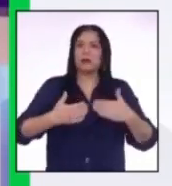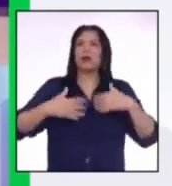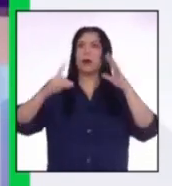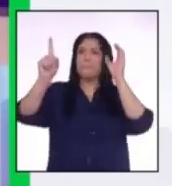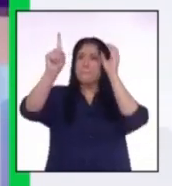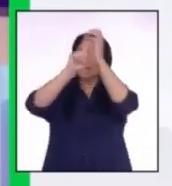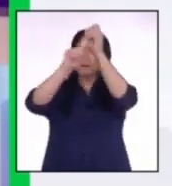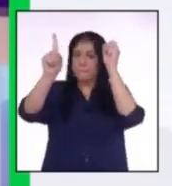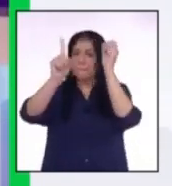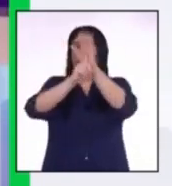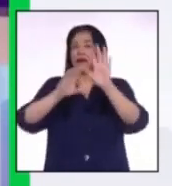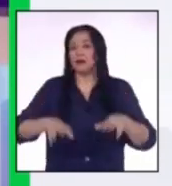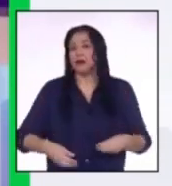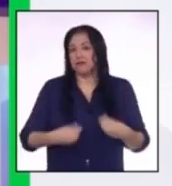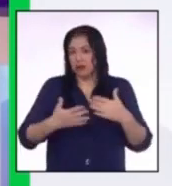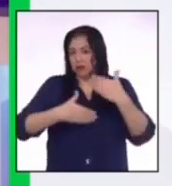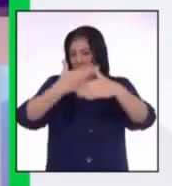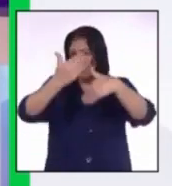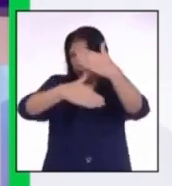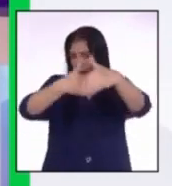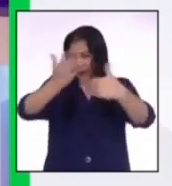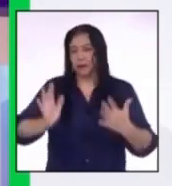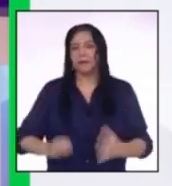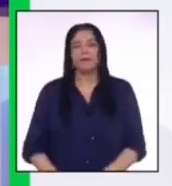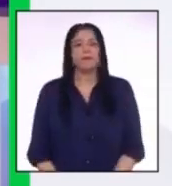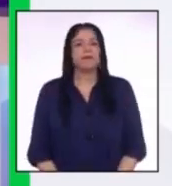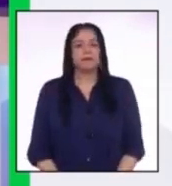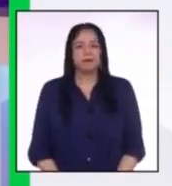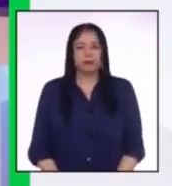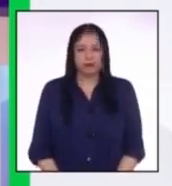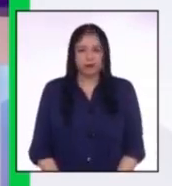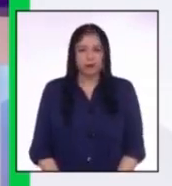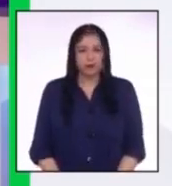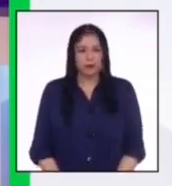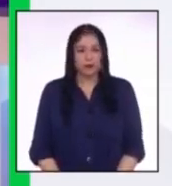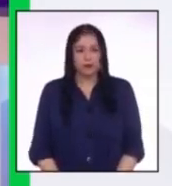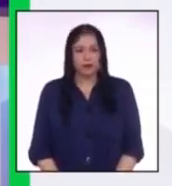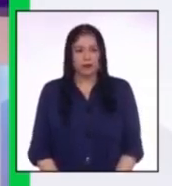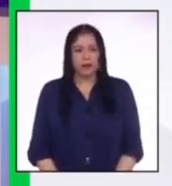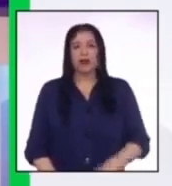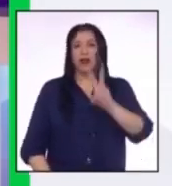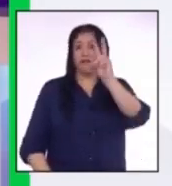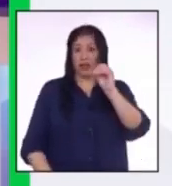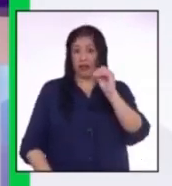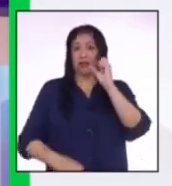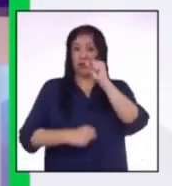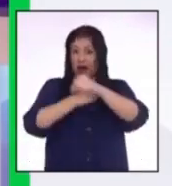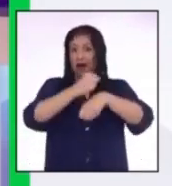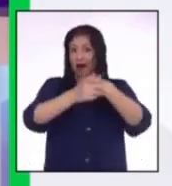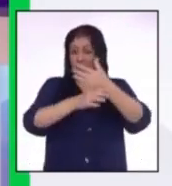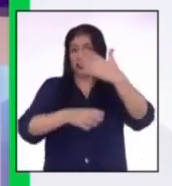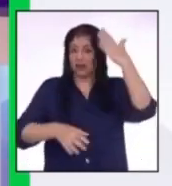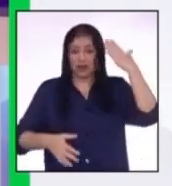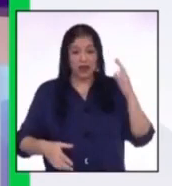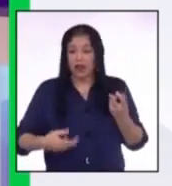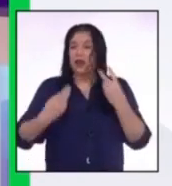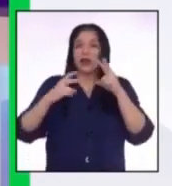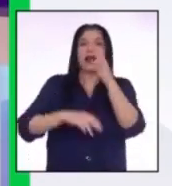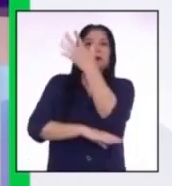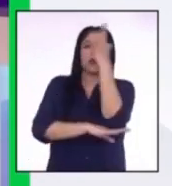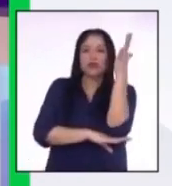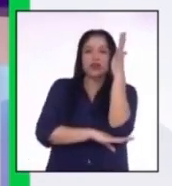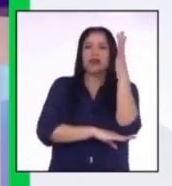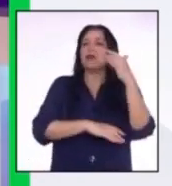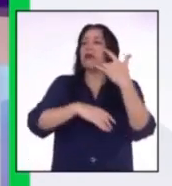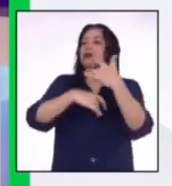que ellos habían planteado hacerlos para el final de una vida hace 20 años que no habían visto regresar a sus bosques